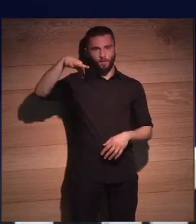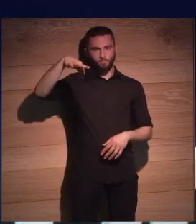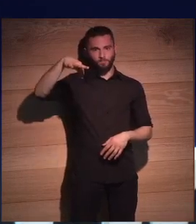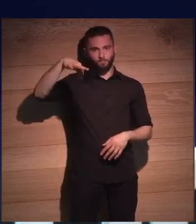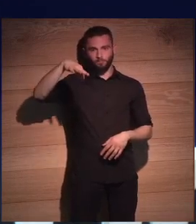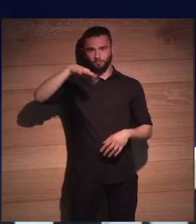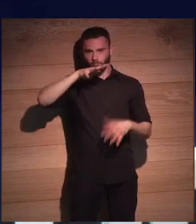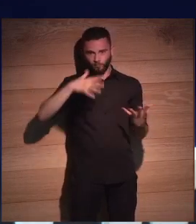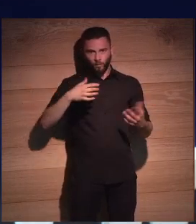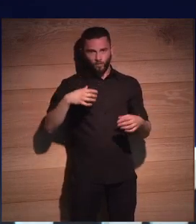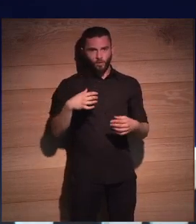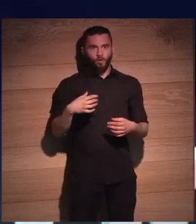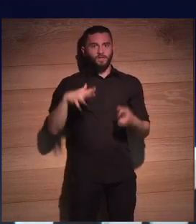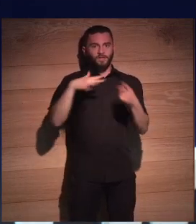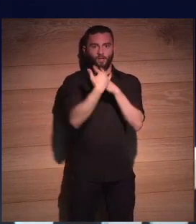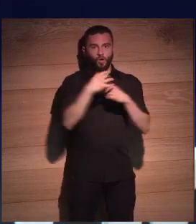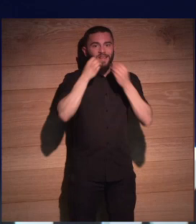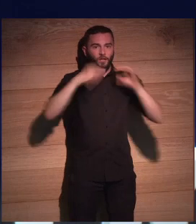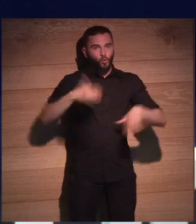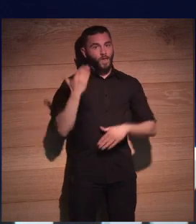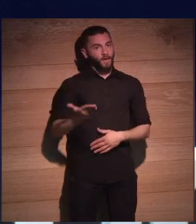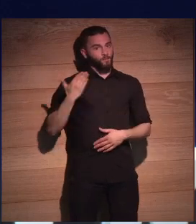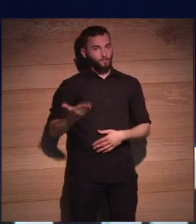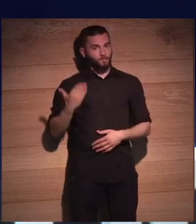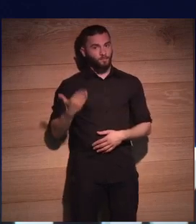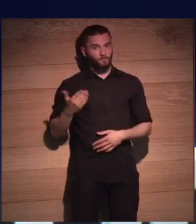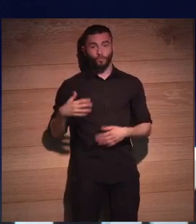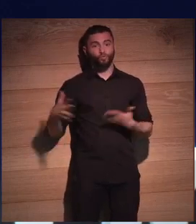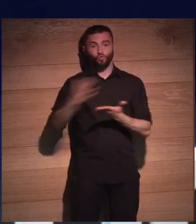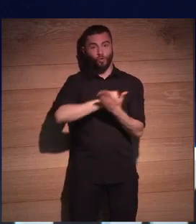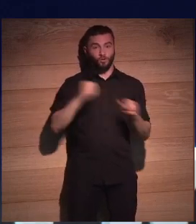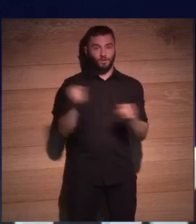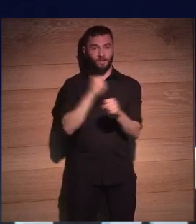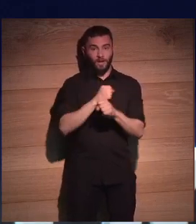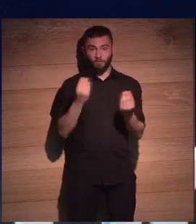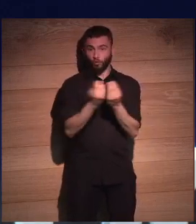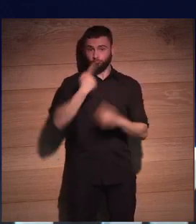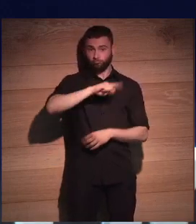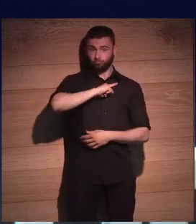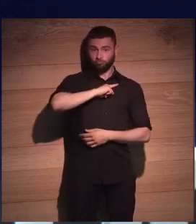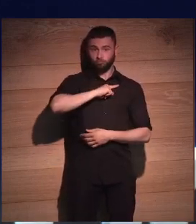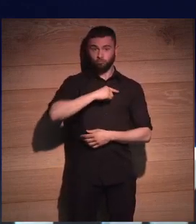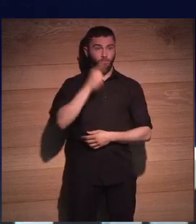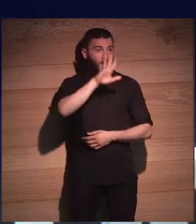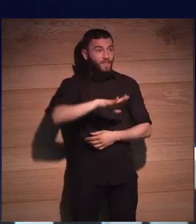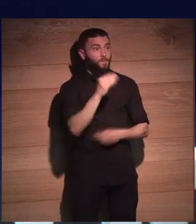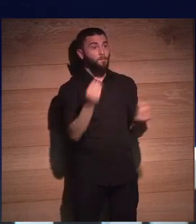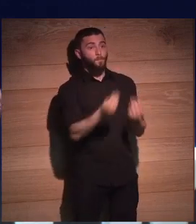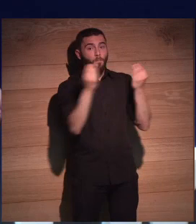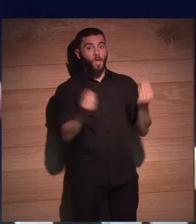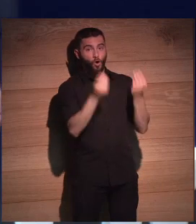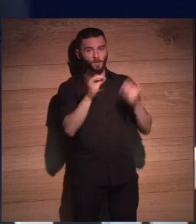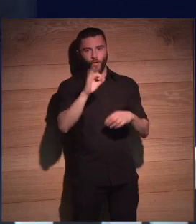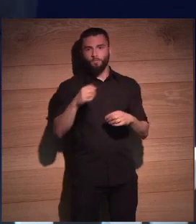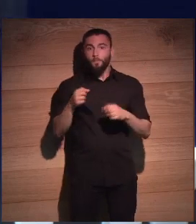de inflexión en la historia, en la que todos los que trabajan con nosotros, lo creáis o no, los que os puedan parecer mejores y los que os puedan